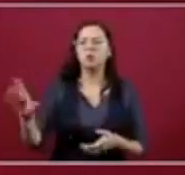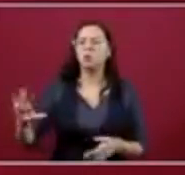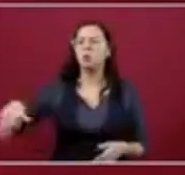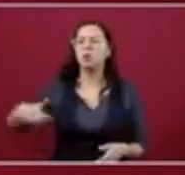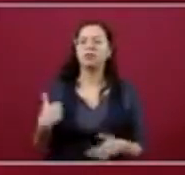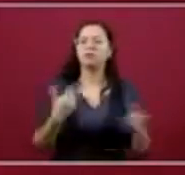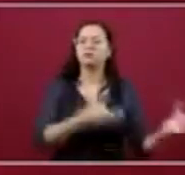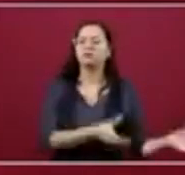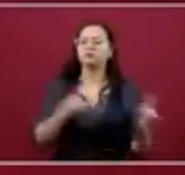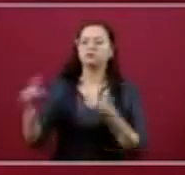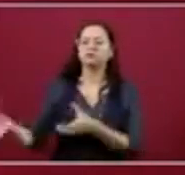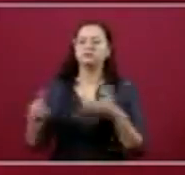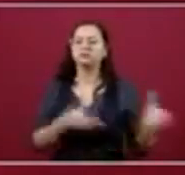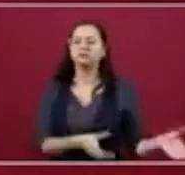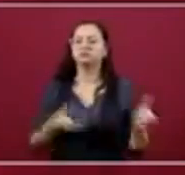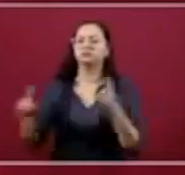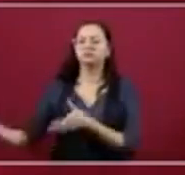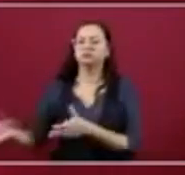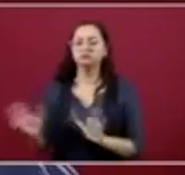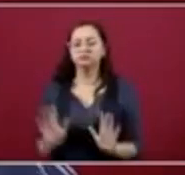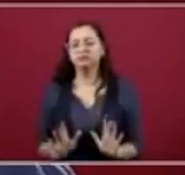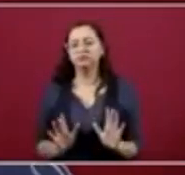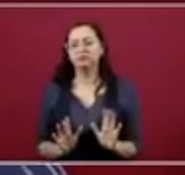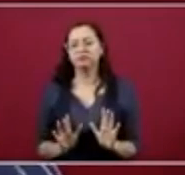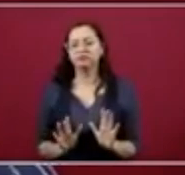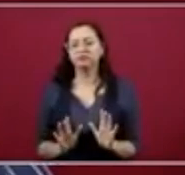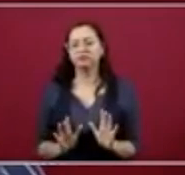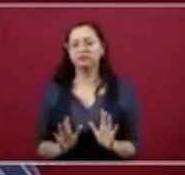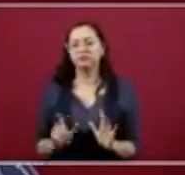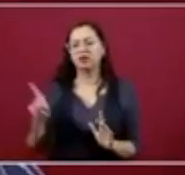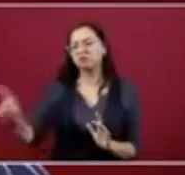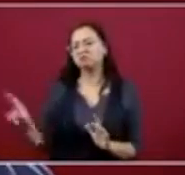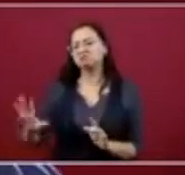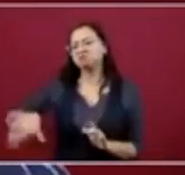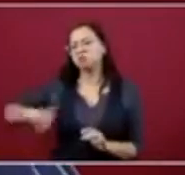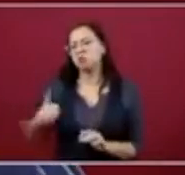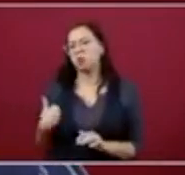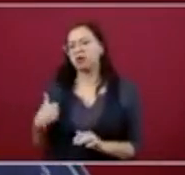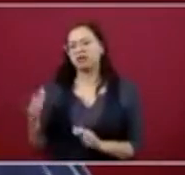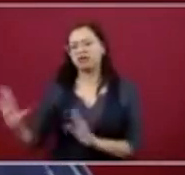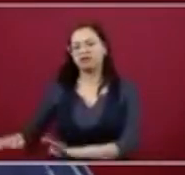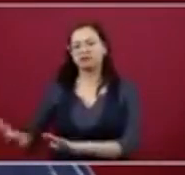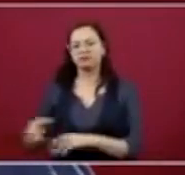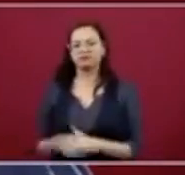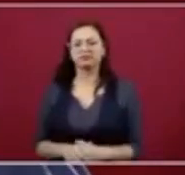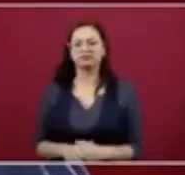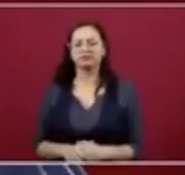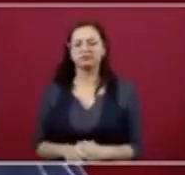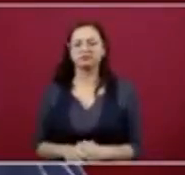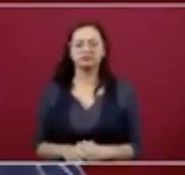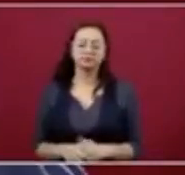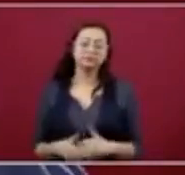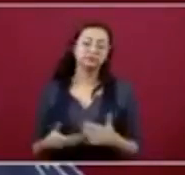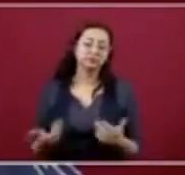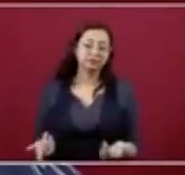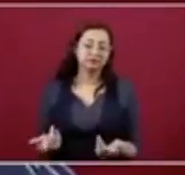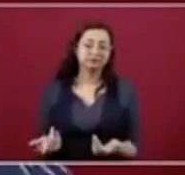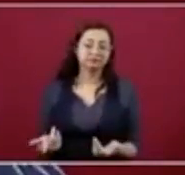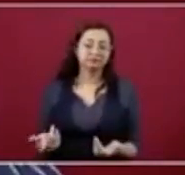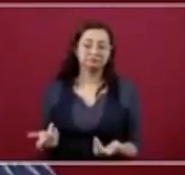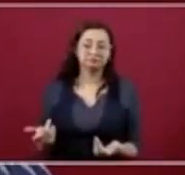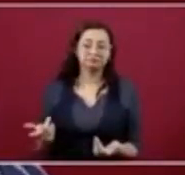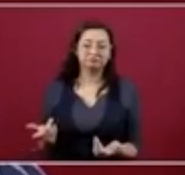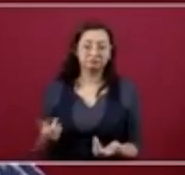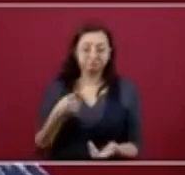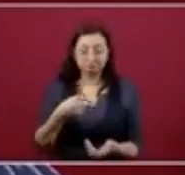Disponían que se depositara allí. por consecuencia, pues no tenían